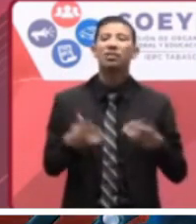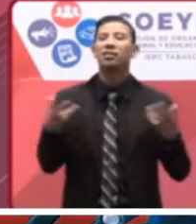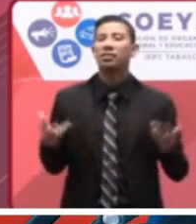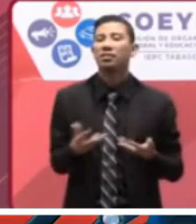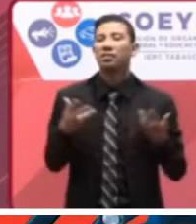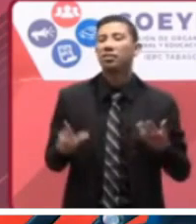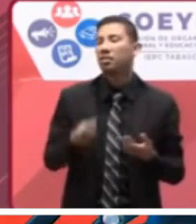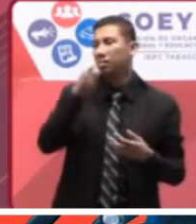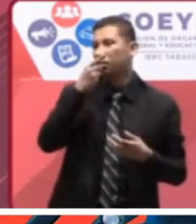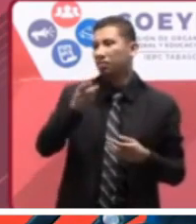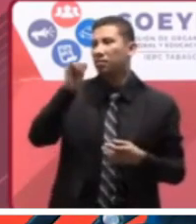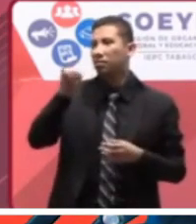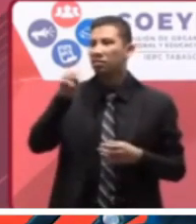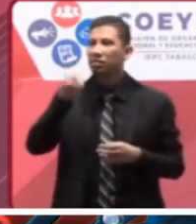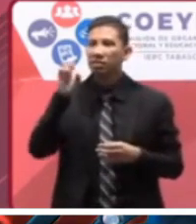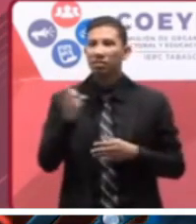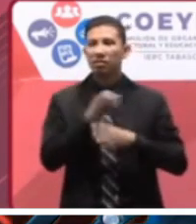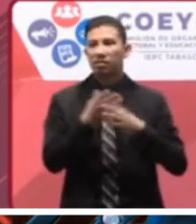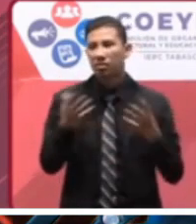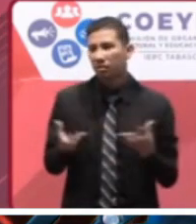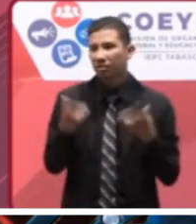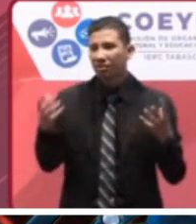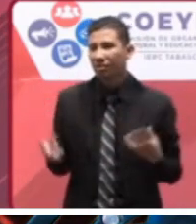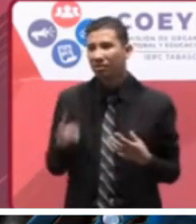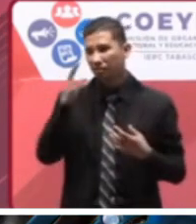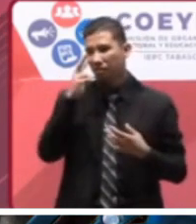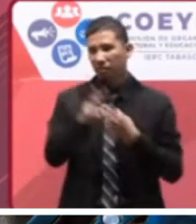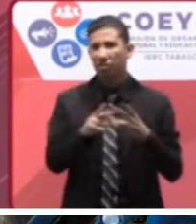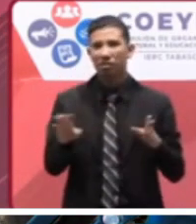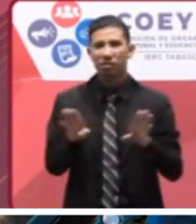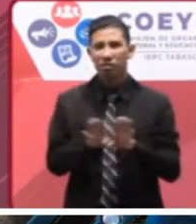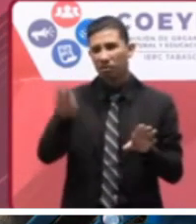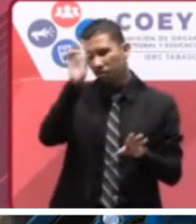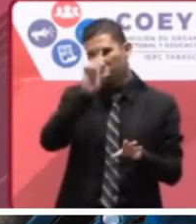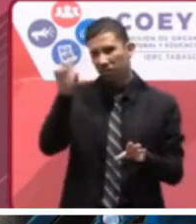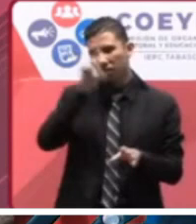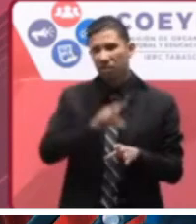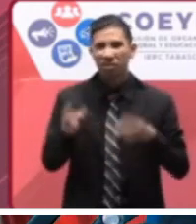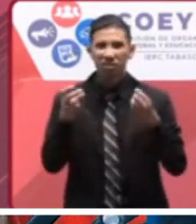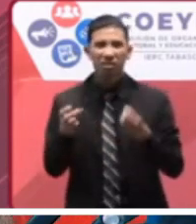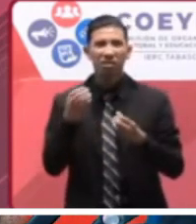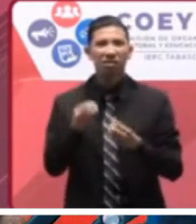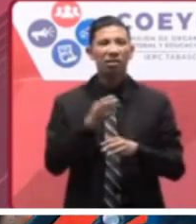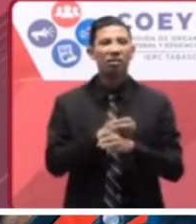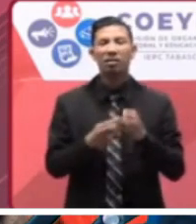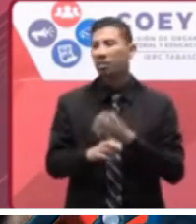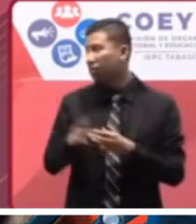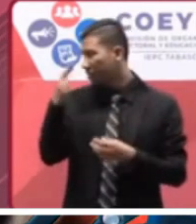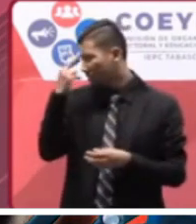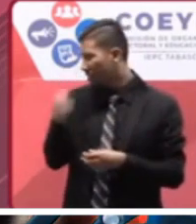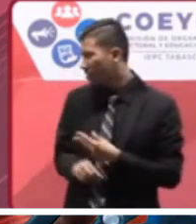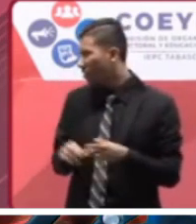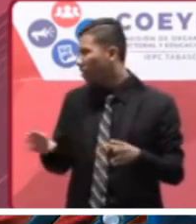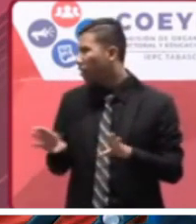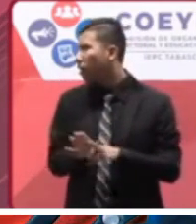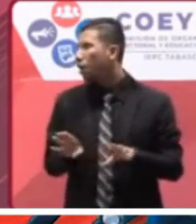funcionario público. Y en el INE no ganamos una remuneración mayor que la del presidente de la República, eso se lo aseguro. Por cierto, la Cámara de Diputados no ha cumplido